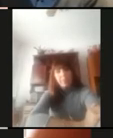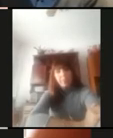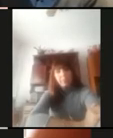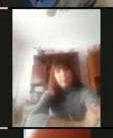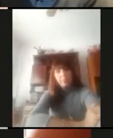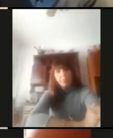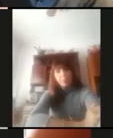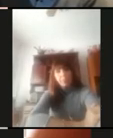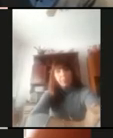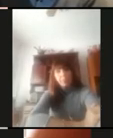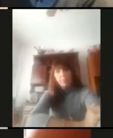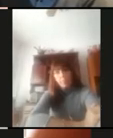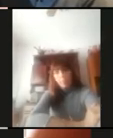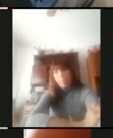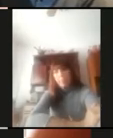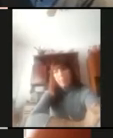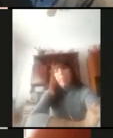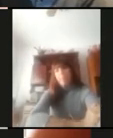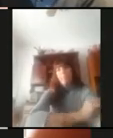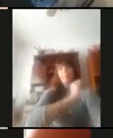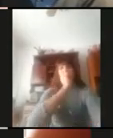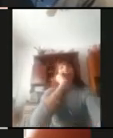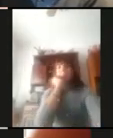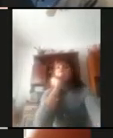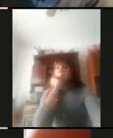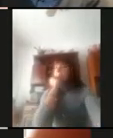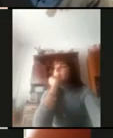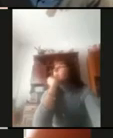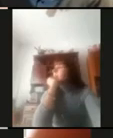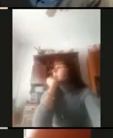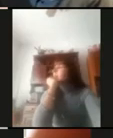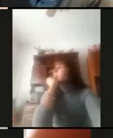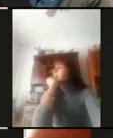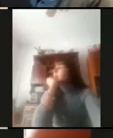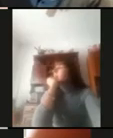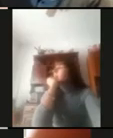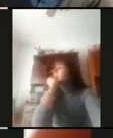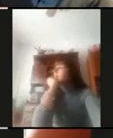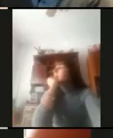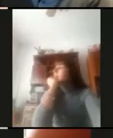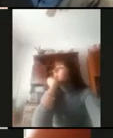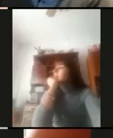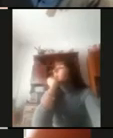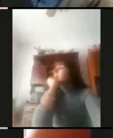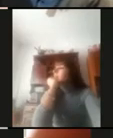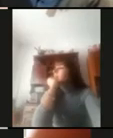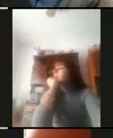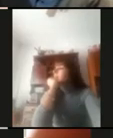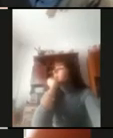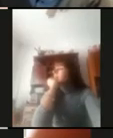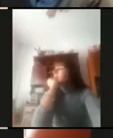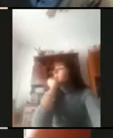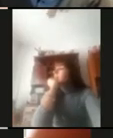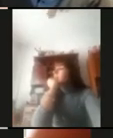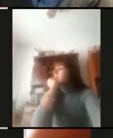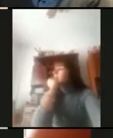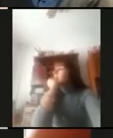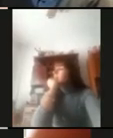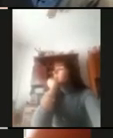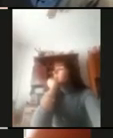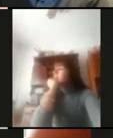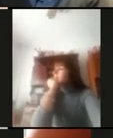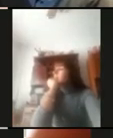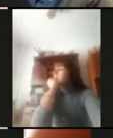escribe más de 100 artículos en esa revista y la convirtió en la revista